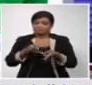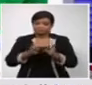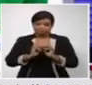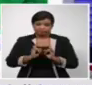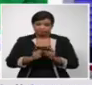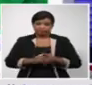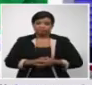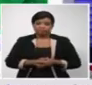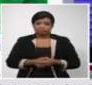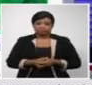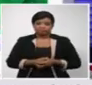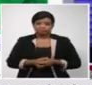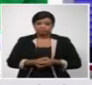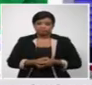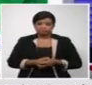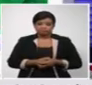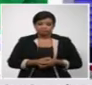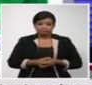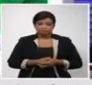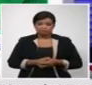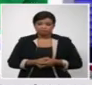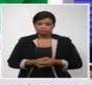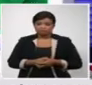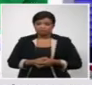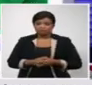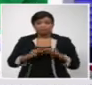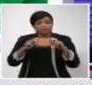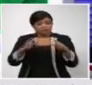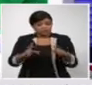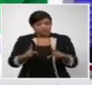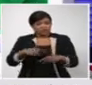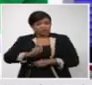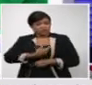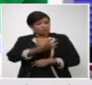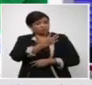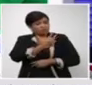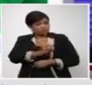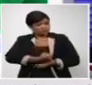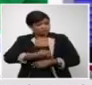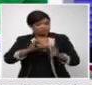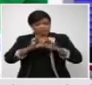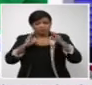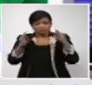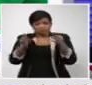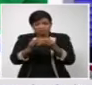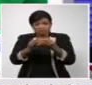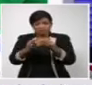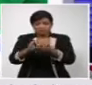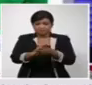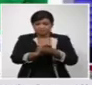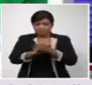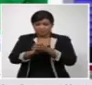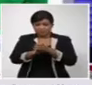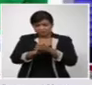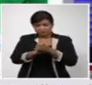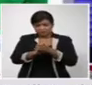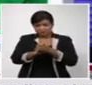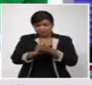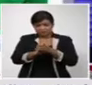Esto, reiteramos nuestras condolencias a sus familiares, a sus amistades,